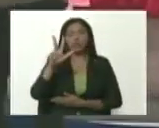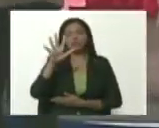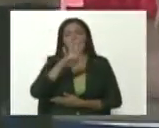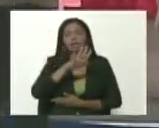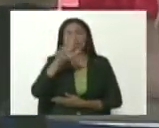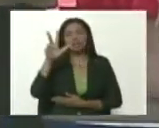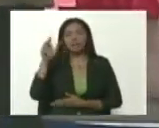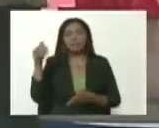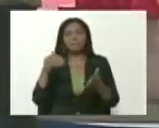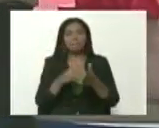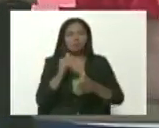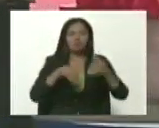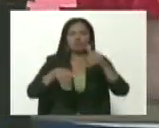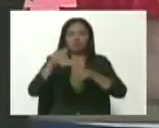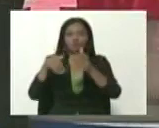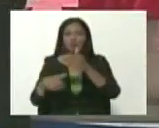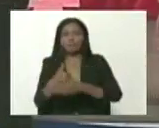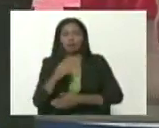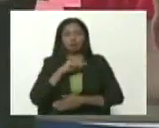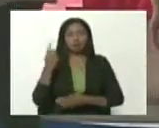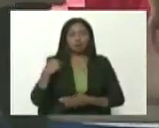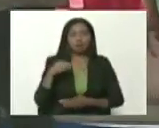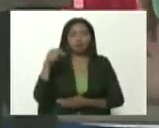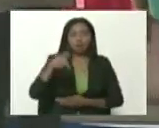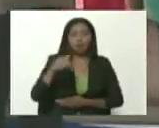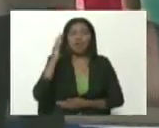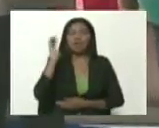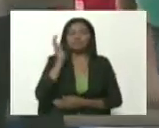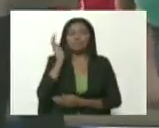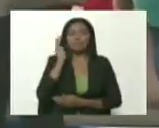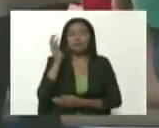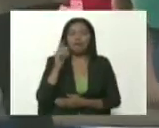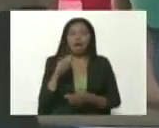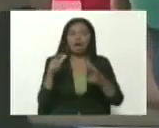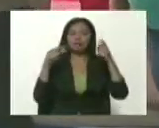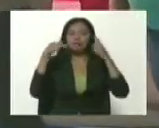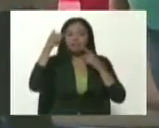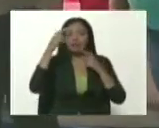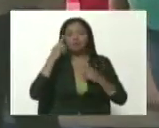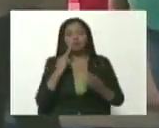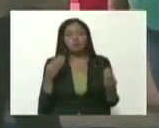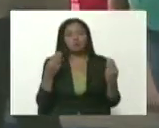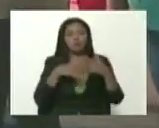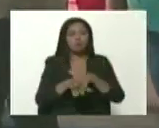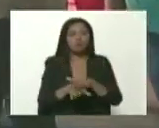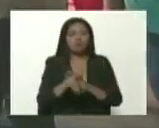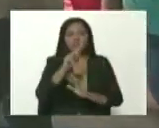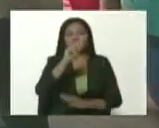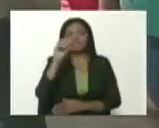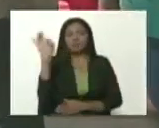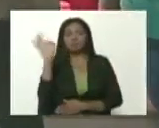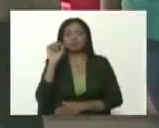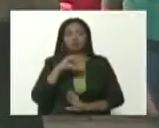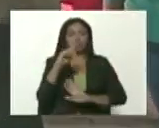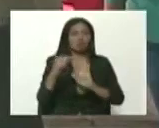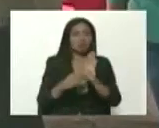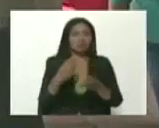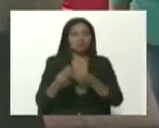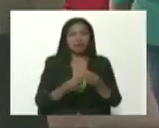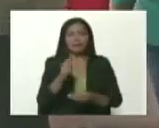2.553.000 electores. Hoy tenemos en las asambleas de la UVC todas las asambleas en un 100%